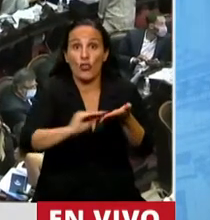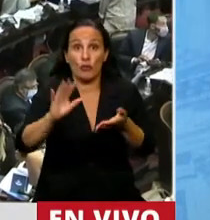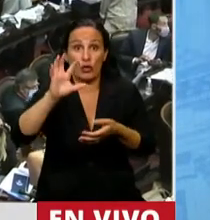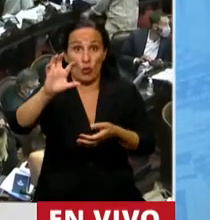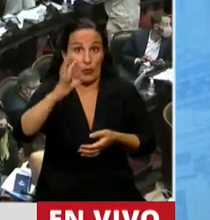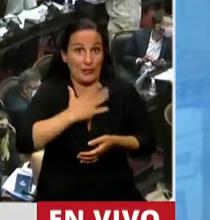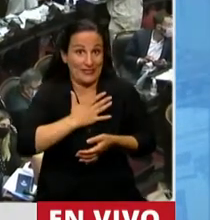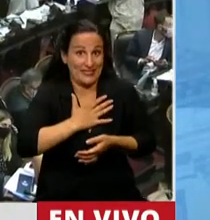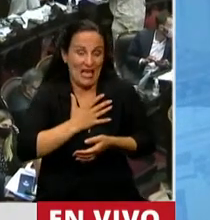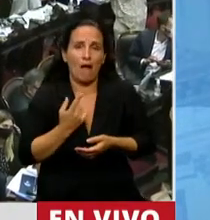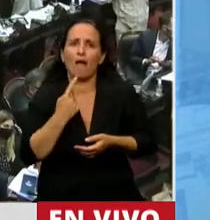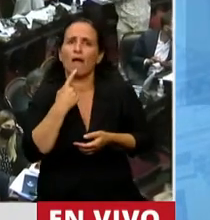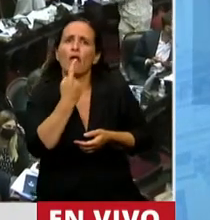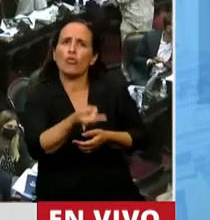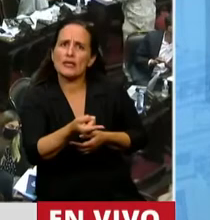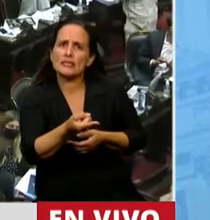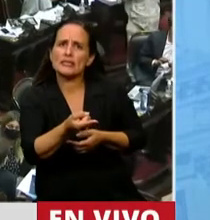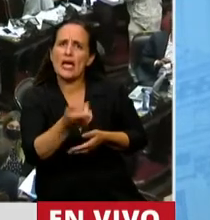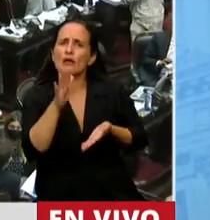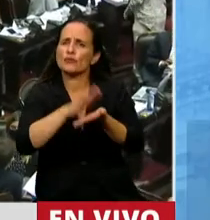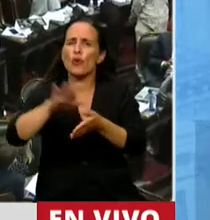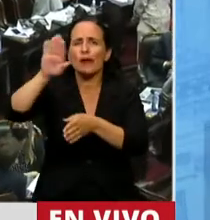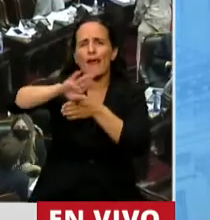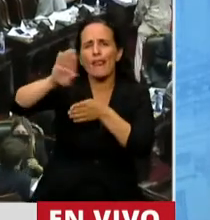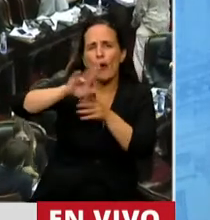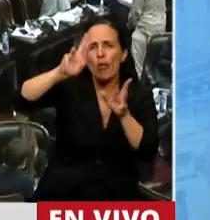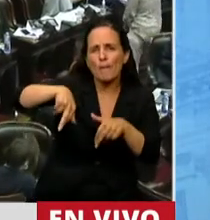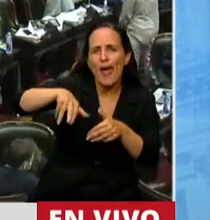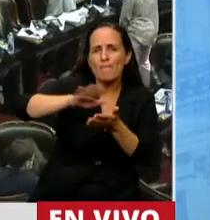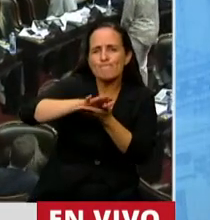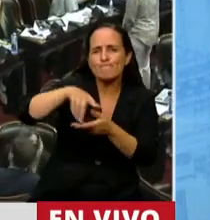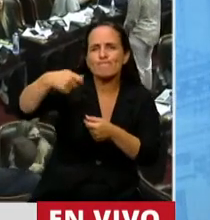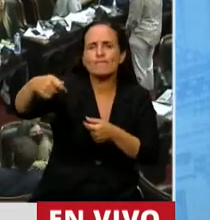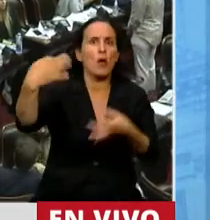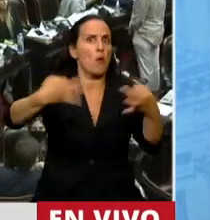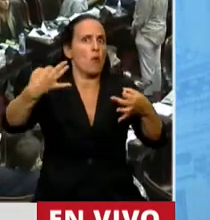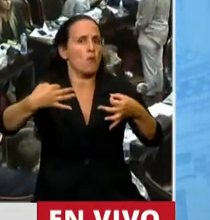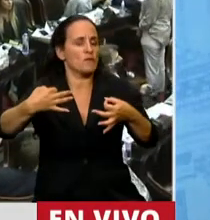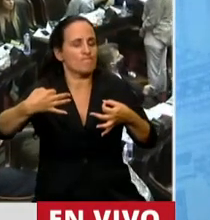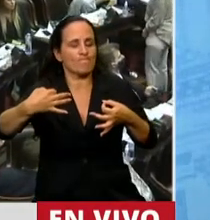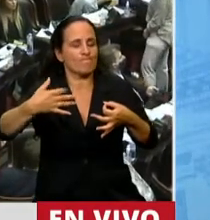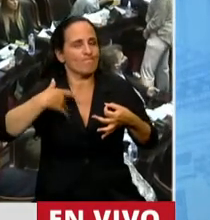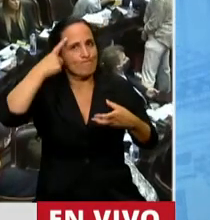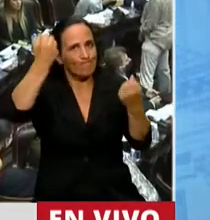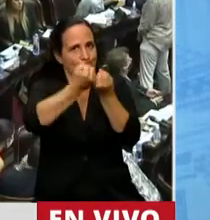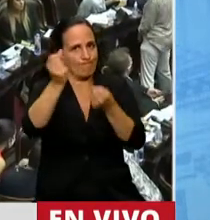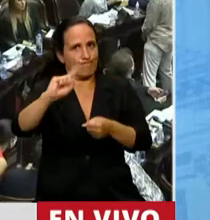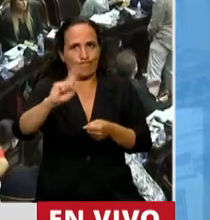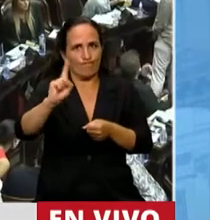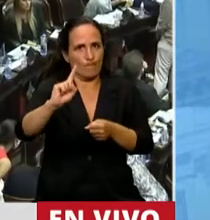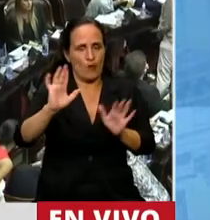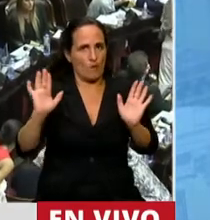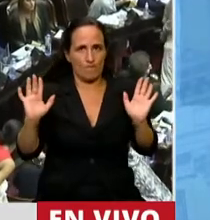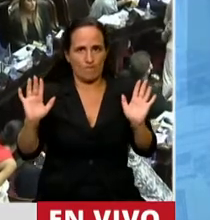mi provincia que dijo que la renegociación de la deuda fue exitosa para la